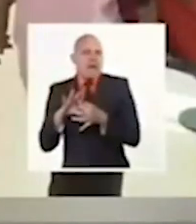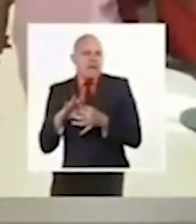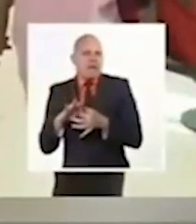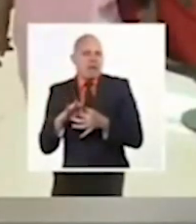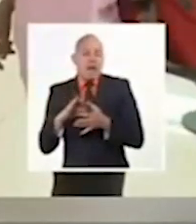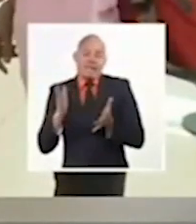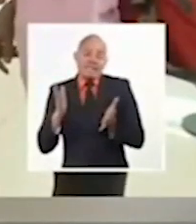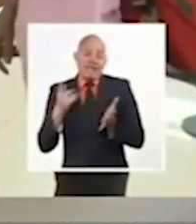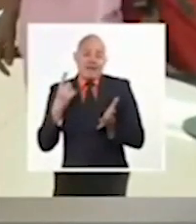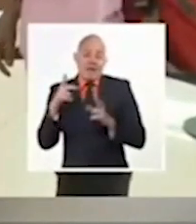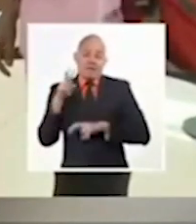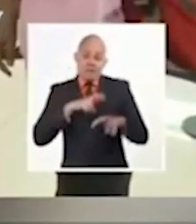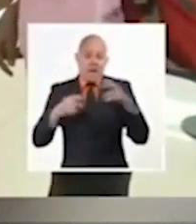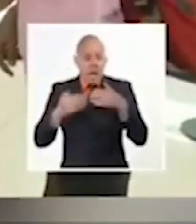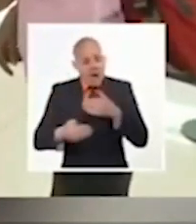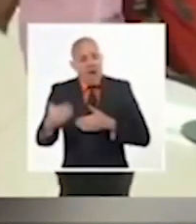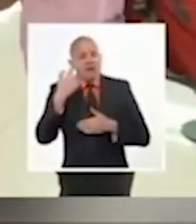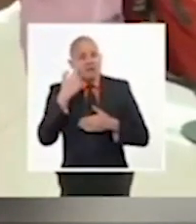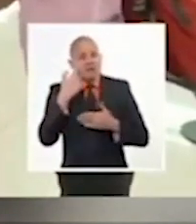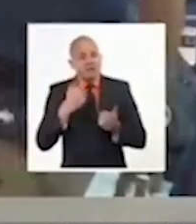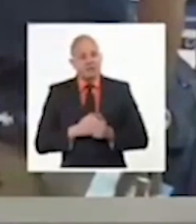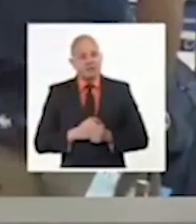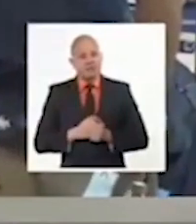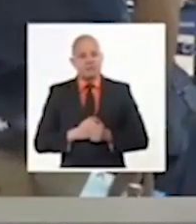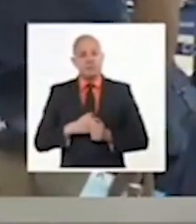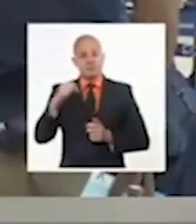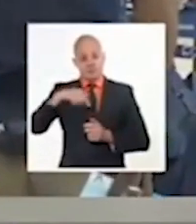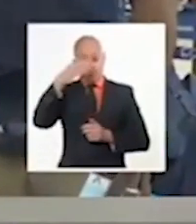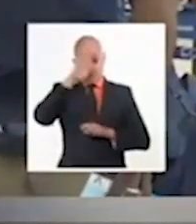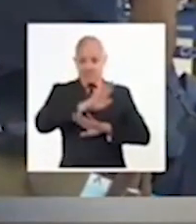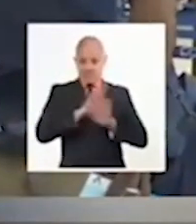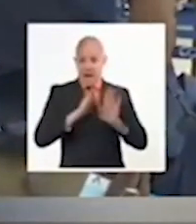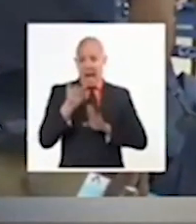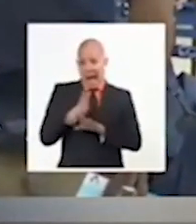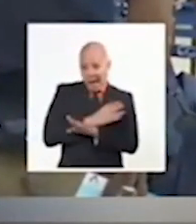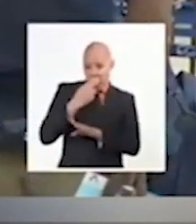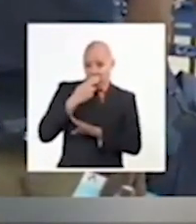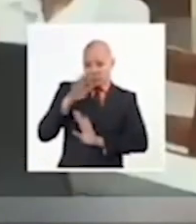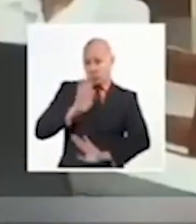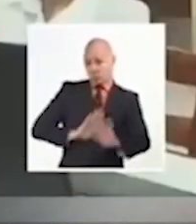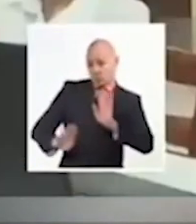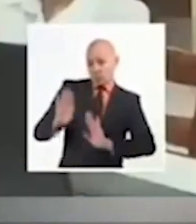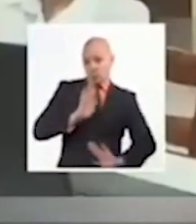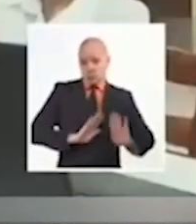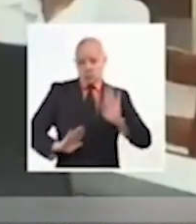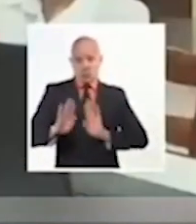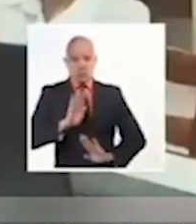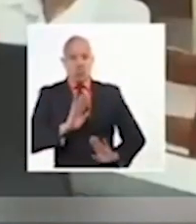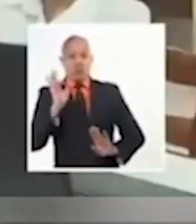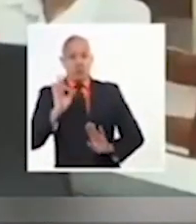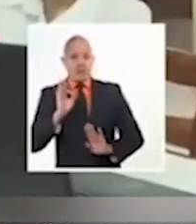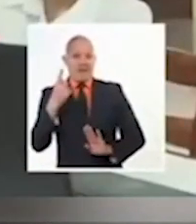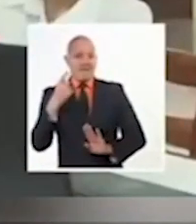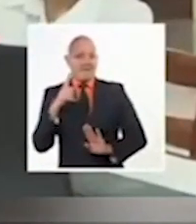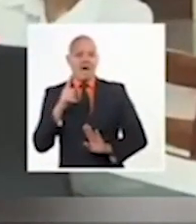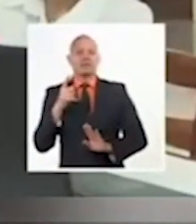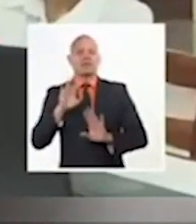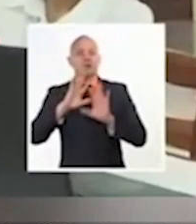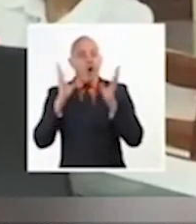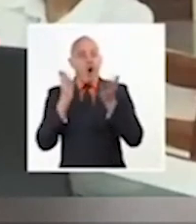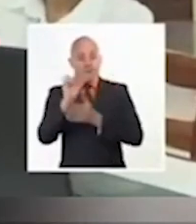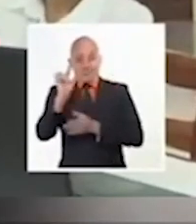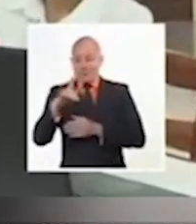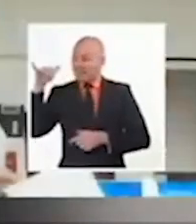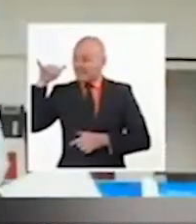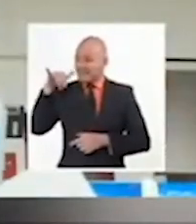nubes. Malos requisitos de todo lo que hay que llevar. Dice Carlos, yo he visto sus aviones en Cuba. Bueno, pueden ser que